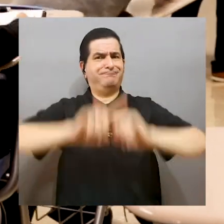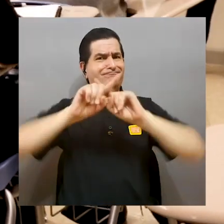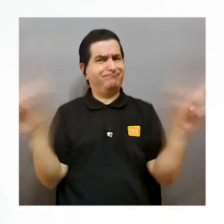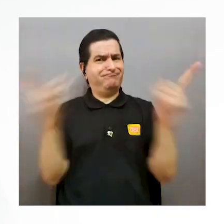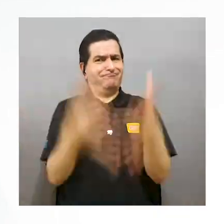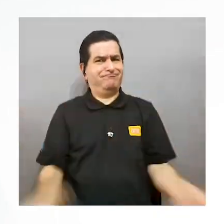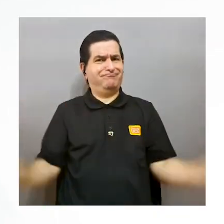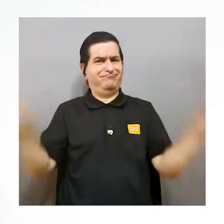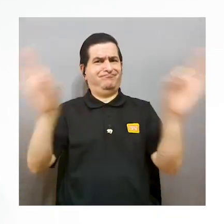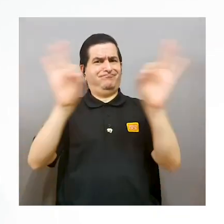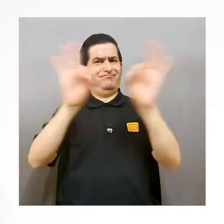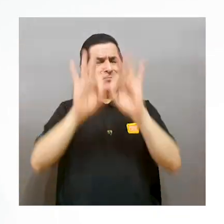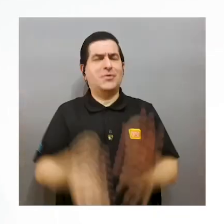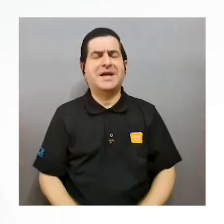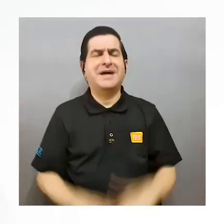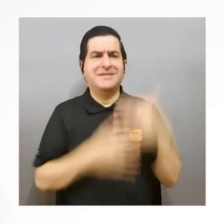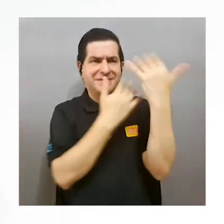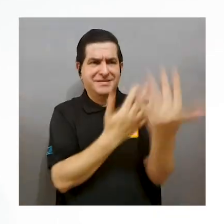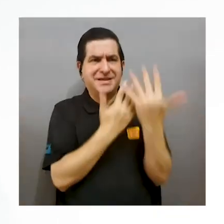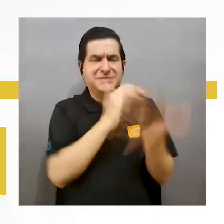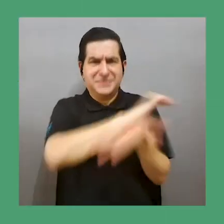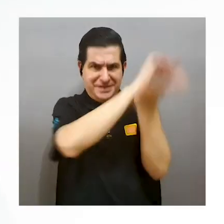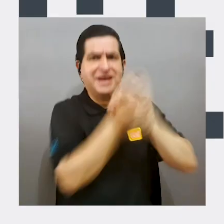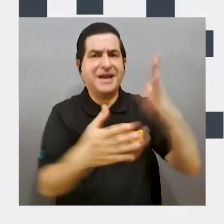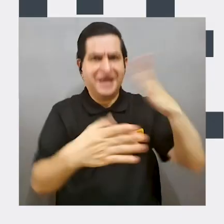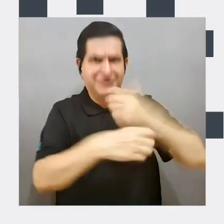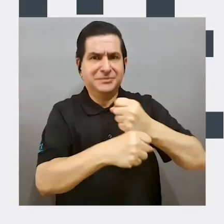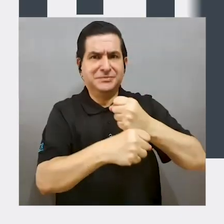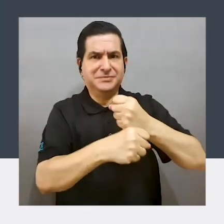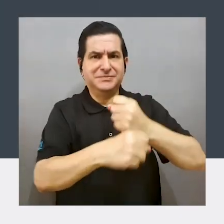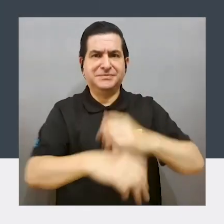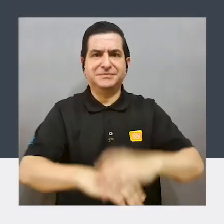distan significativamente de lo esperado en la reforma.